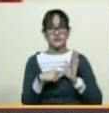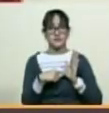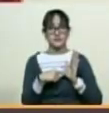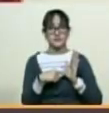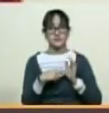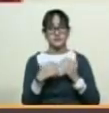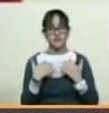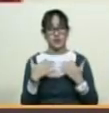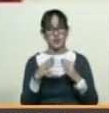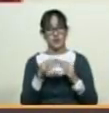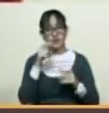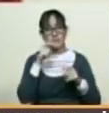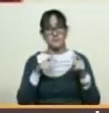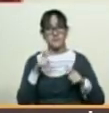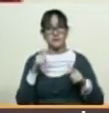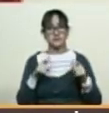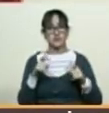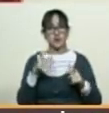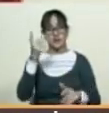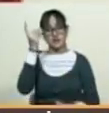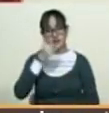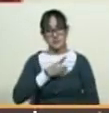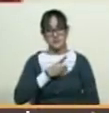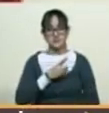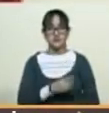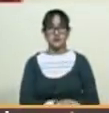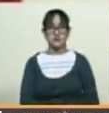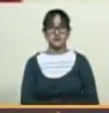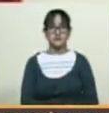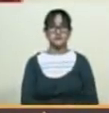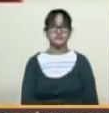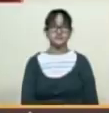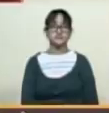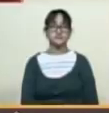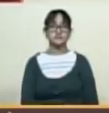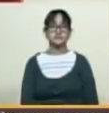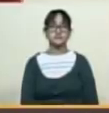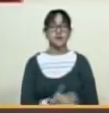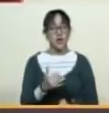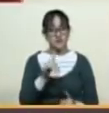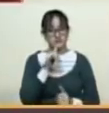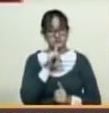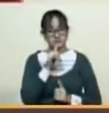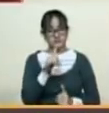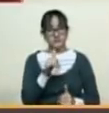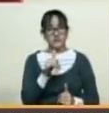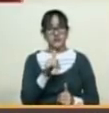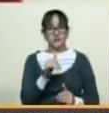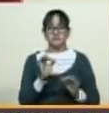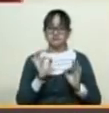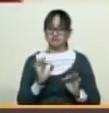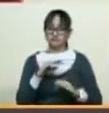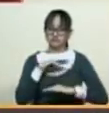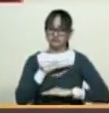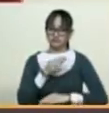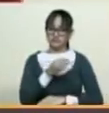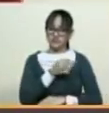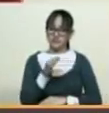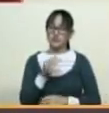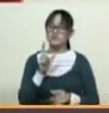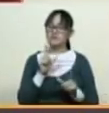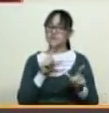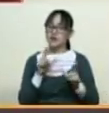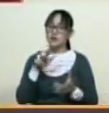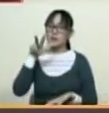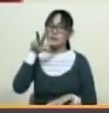la población con algún tipo de discapacidad. En este sentido, podemos anunciarle al país con gran satisfacción que hemos